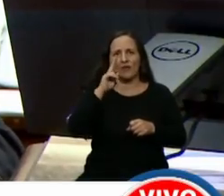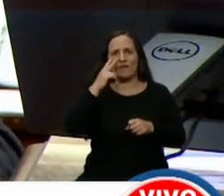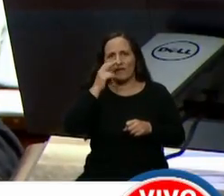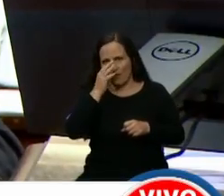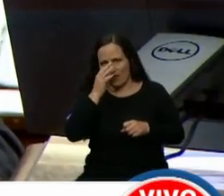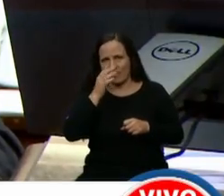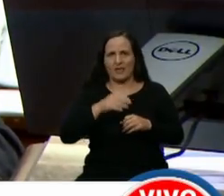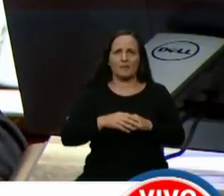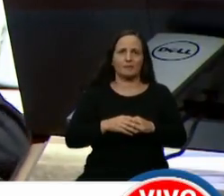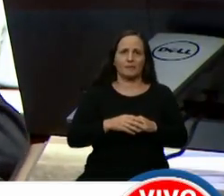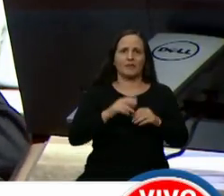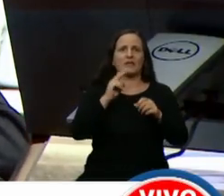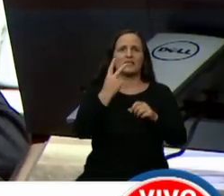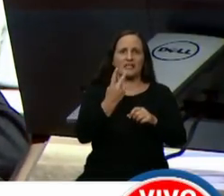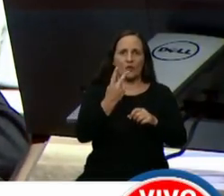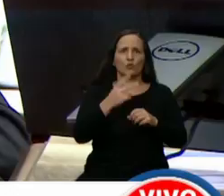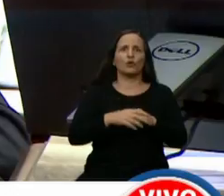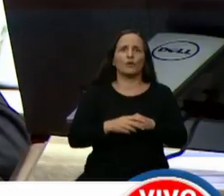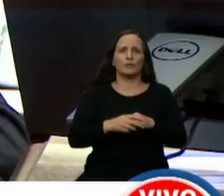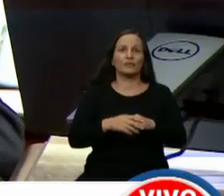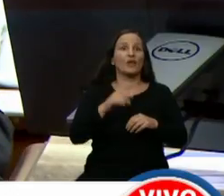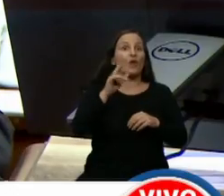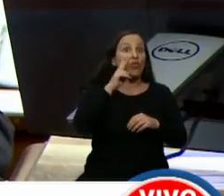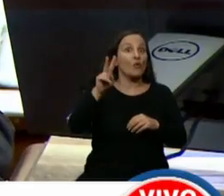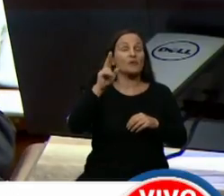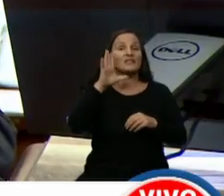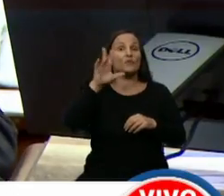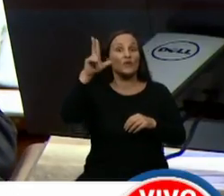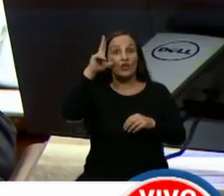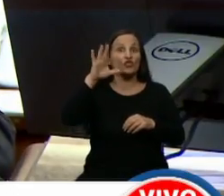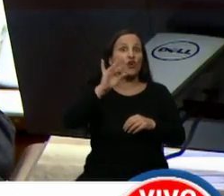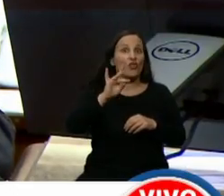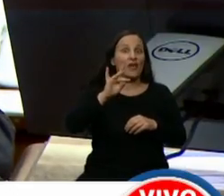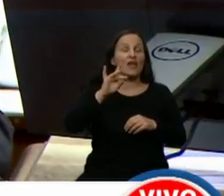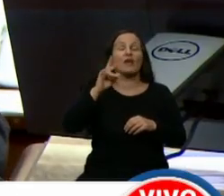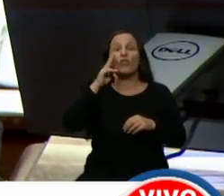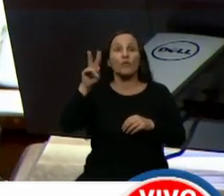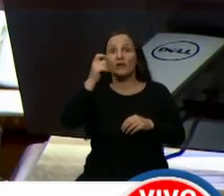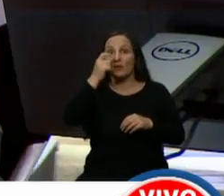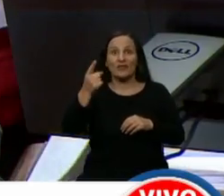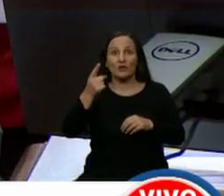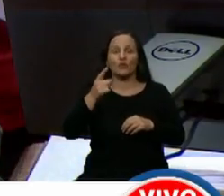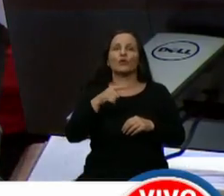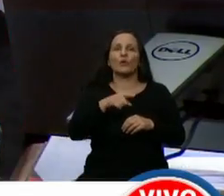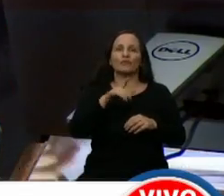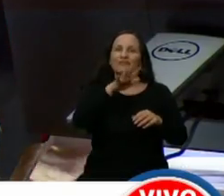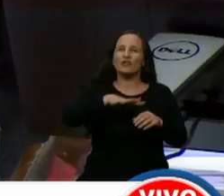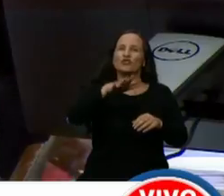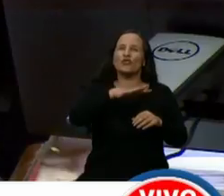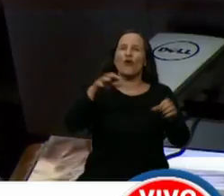segundo expediente de 2.058 de 2021 de ley zona